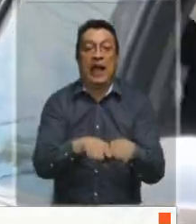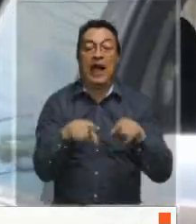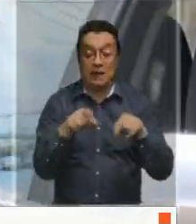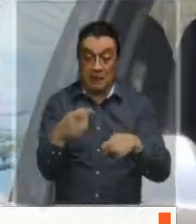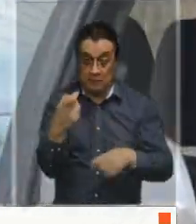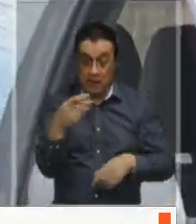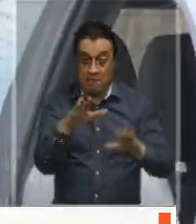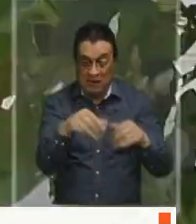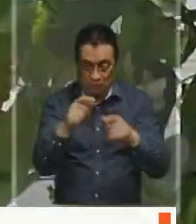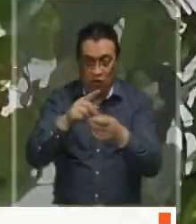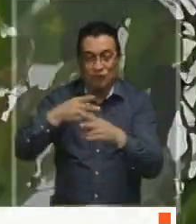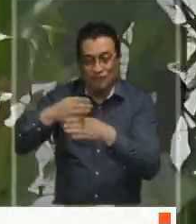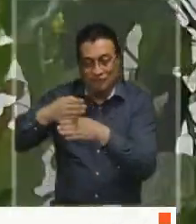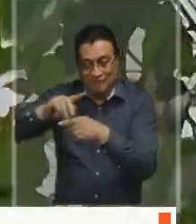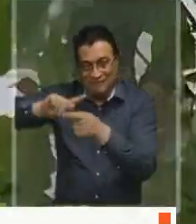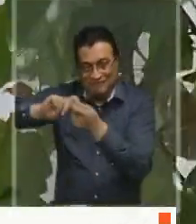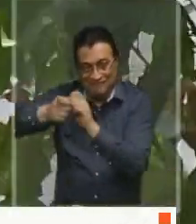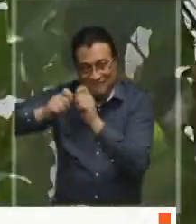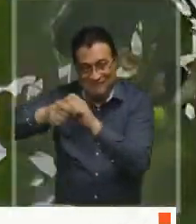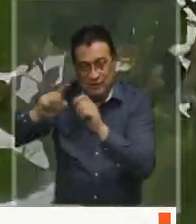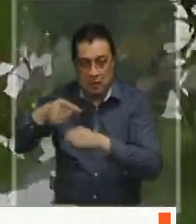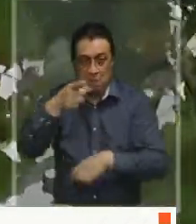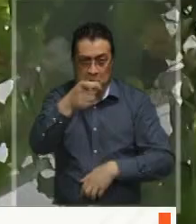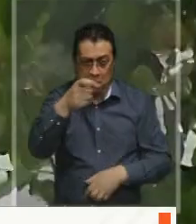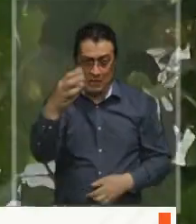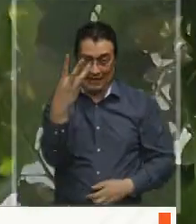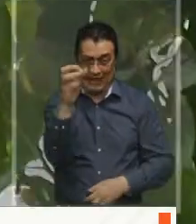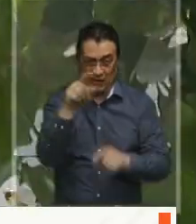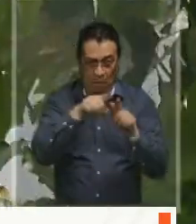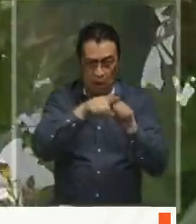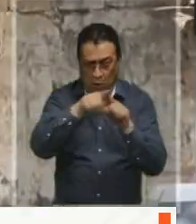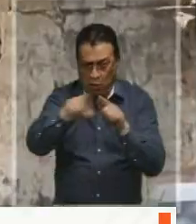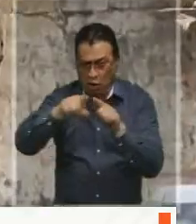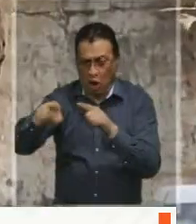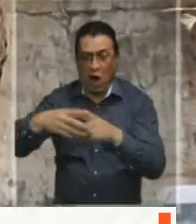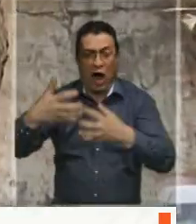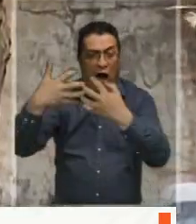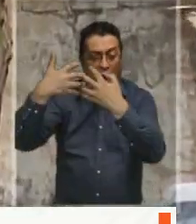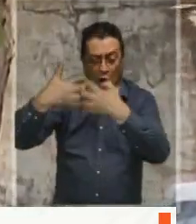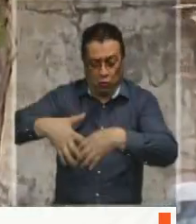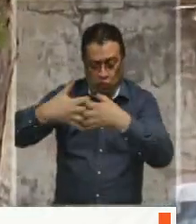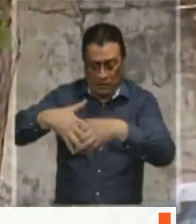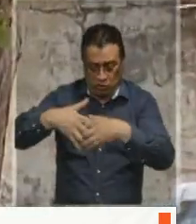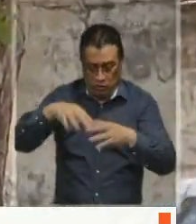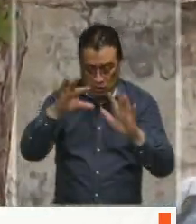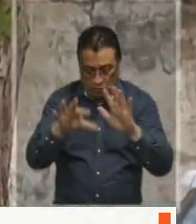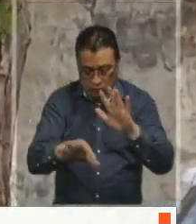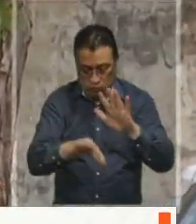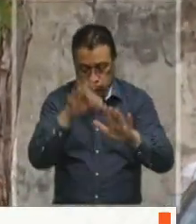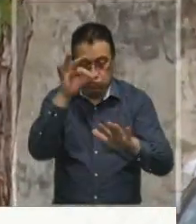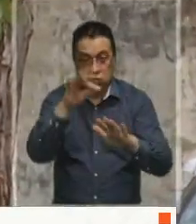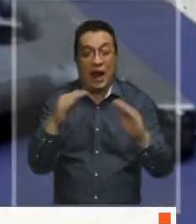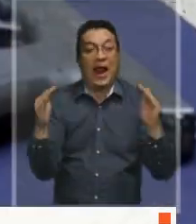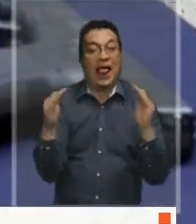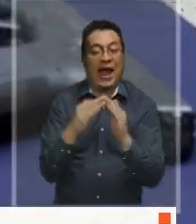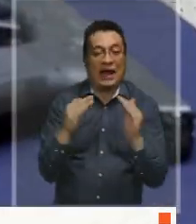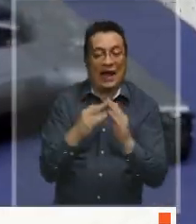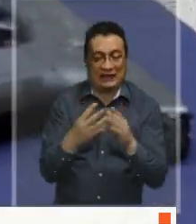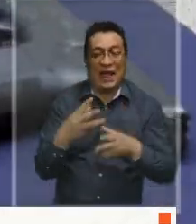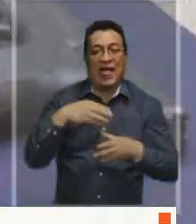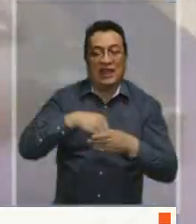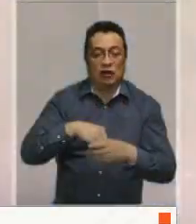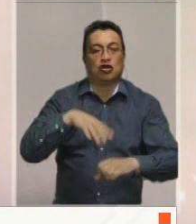pistola, modificada para percutar más de 30 tiros automáticamente, fue encontrada al interior de la casa donde fue